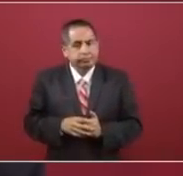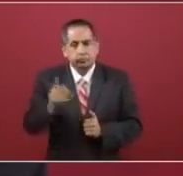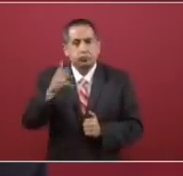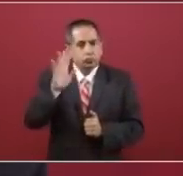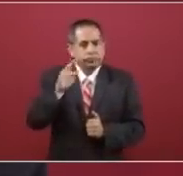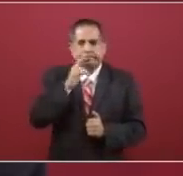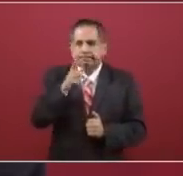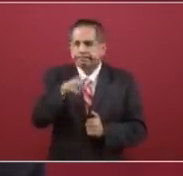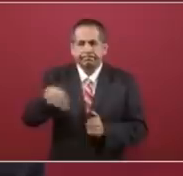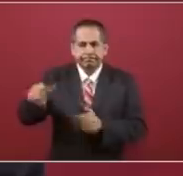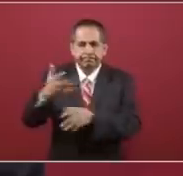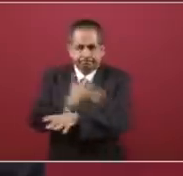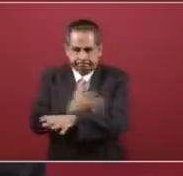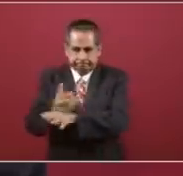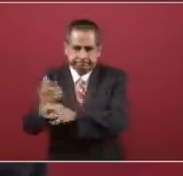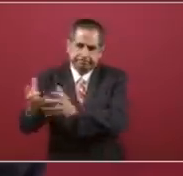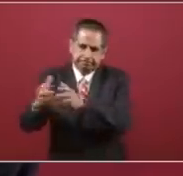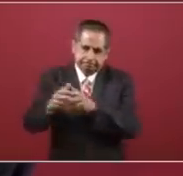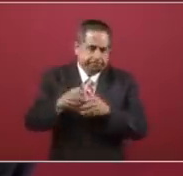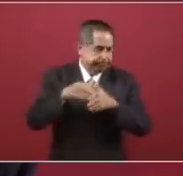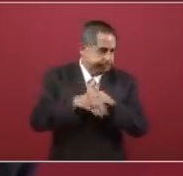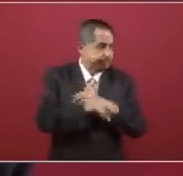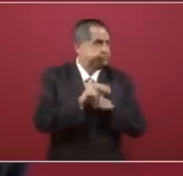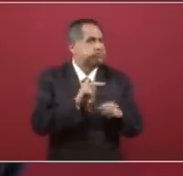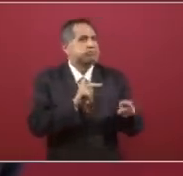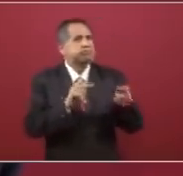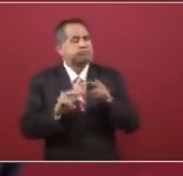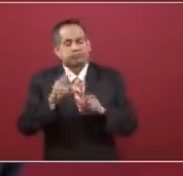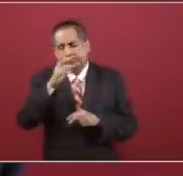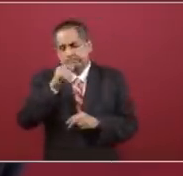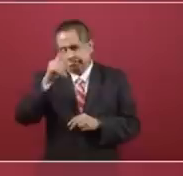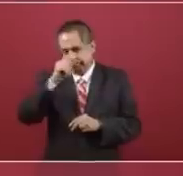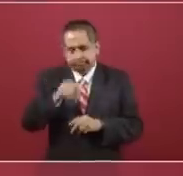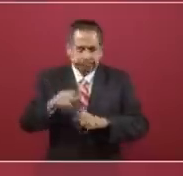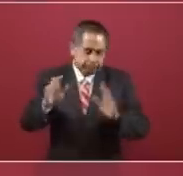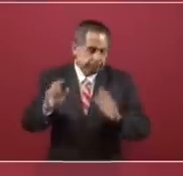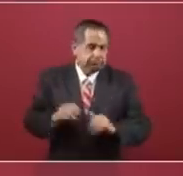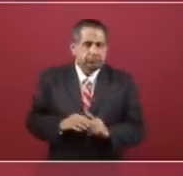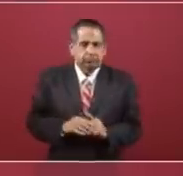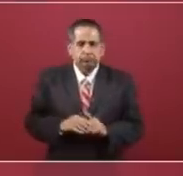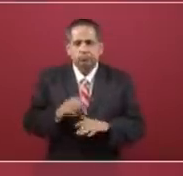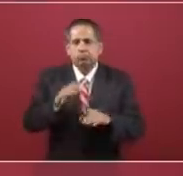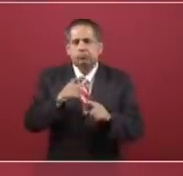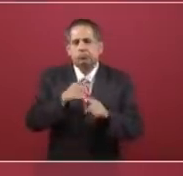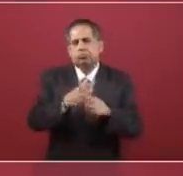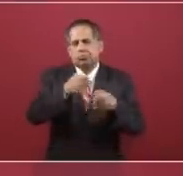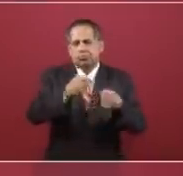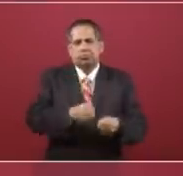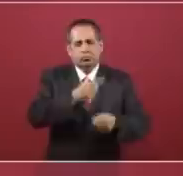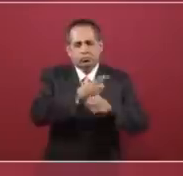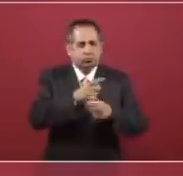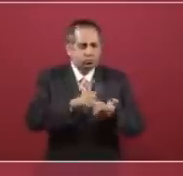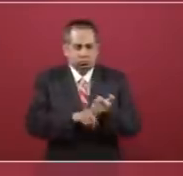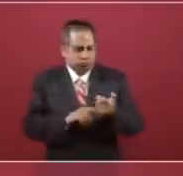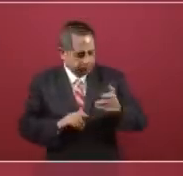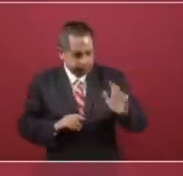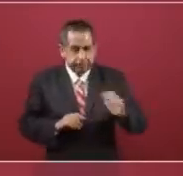acompañaran. No se pudo por cuestiones de seguridad.